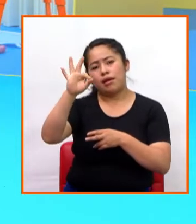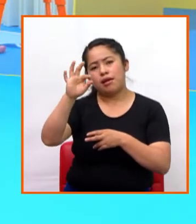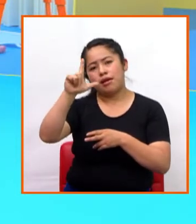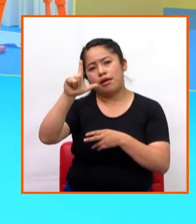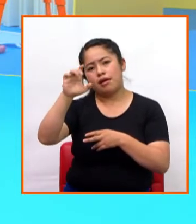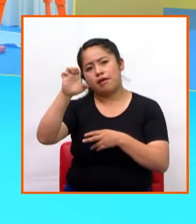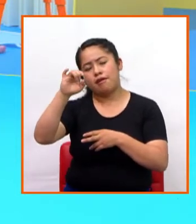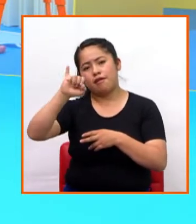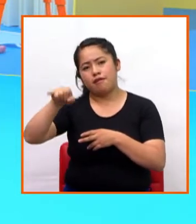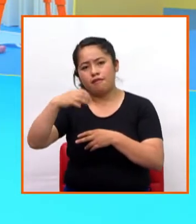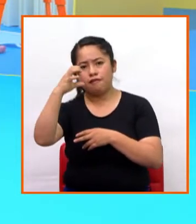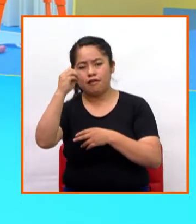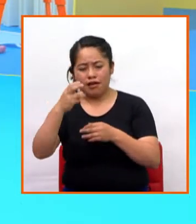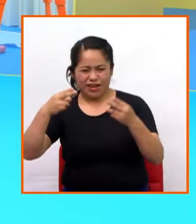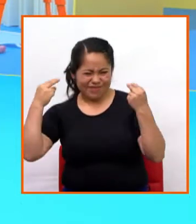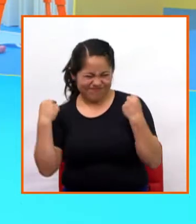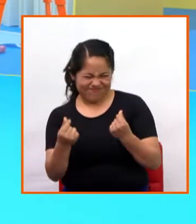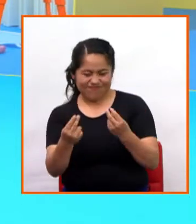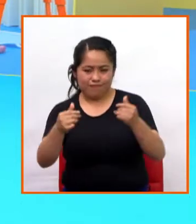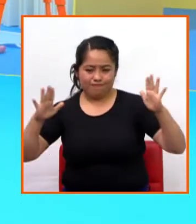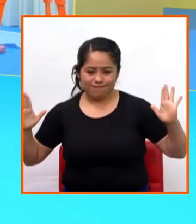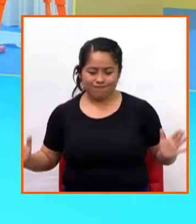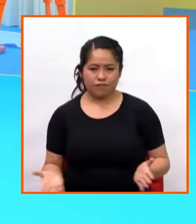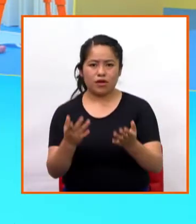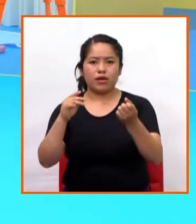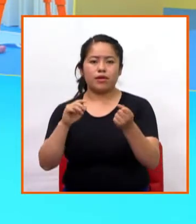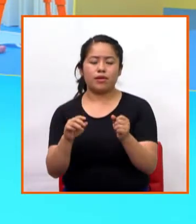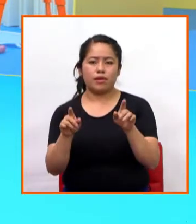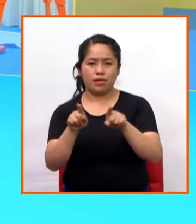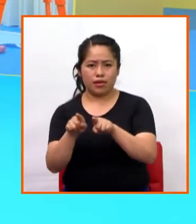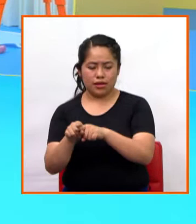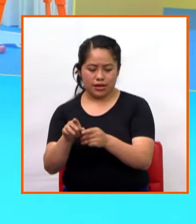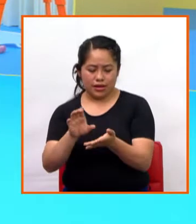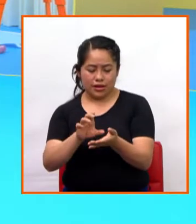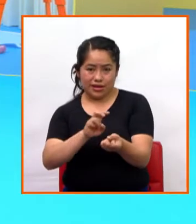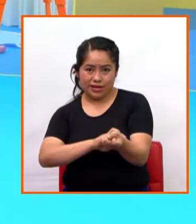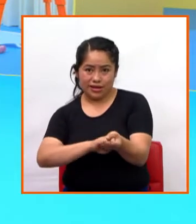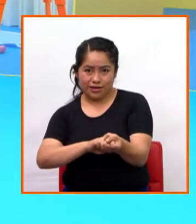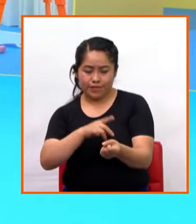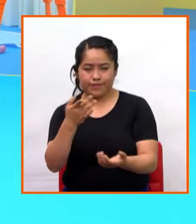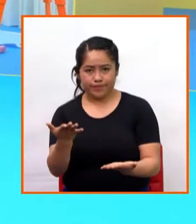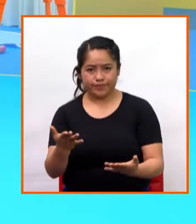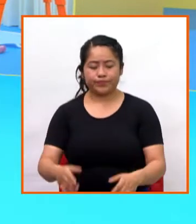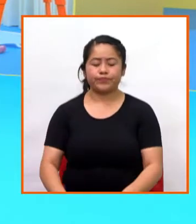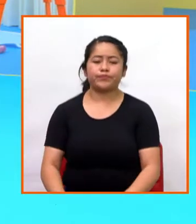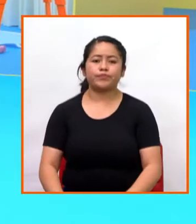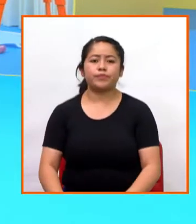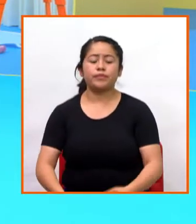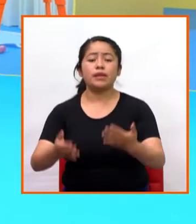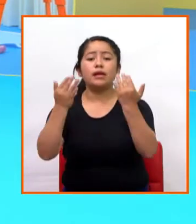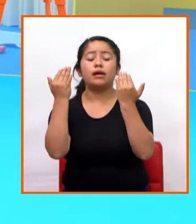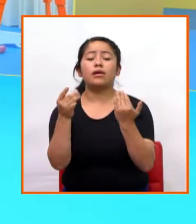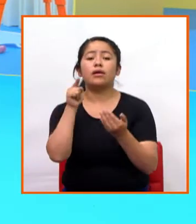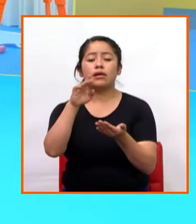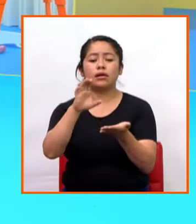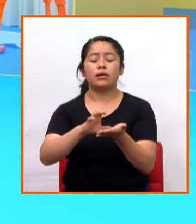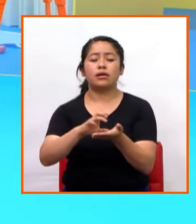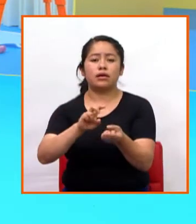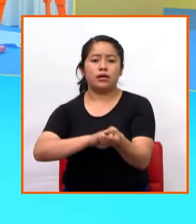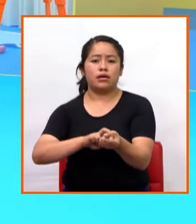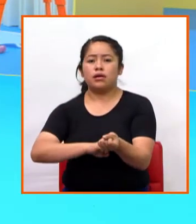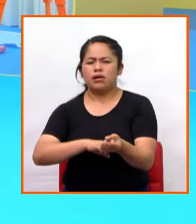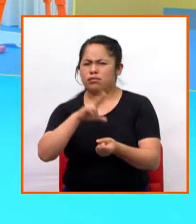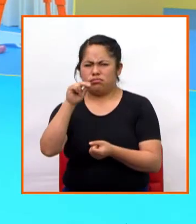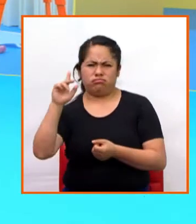se da gracias a la velocidad de los impulsos nerviosos que tienen las neuronas. Ahora, estas neuronas no se encuentran